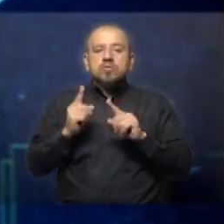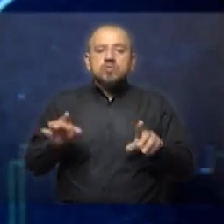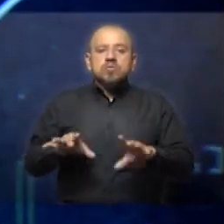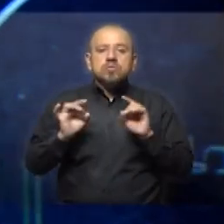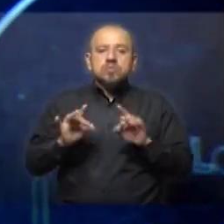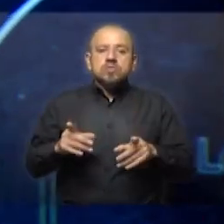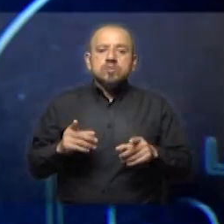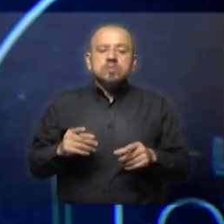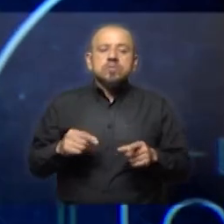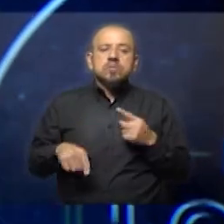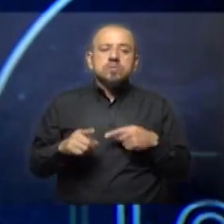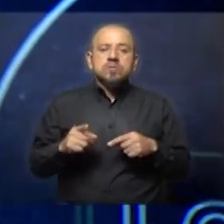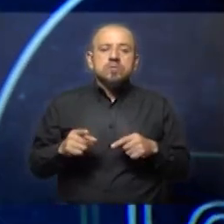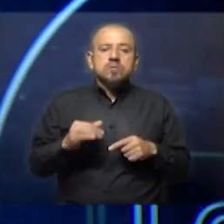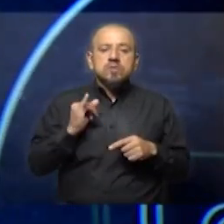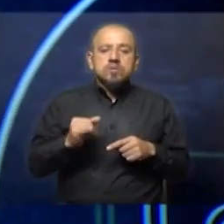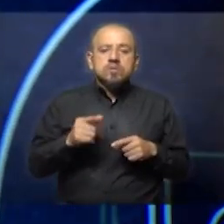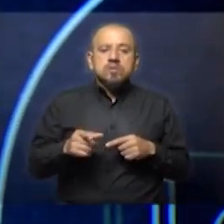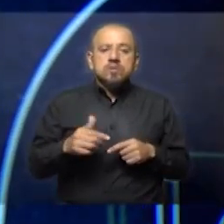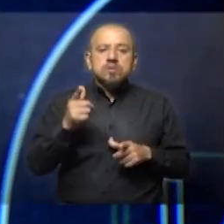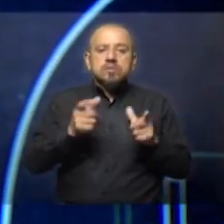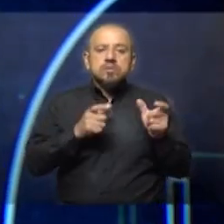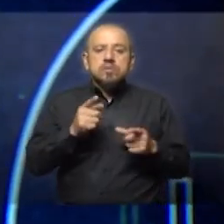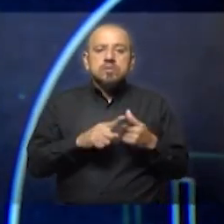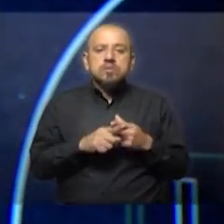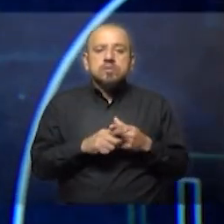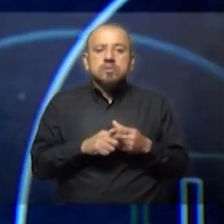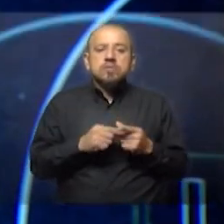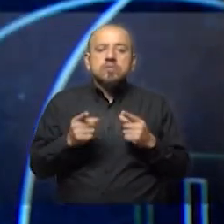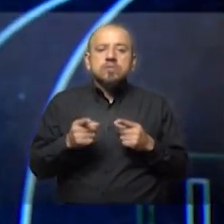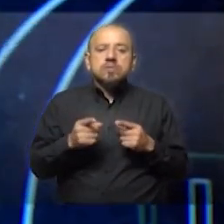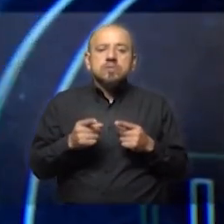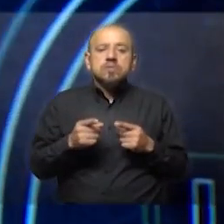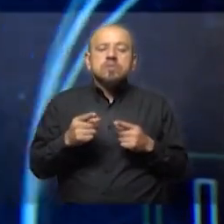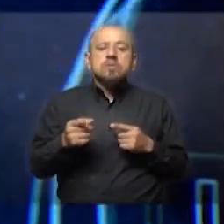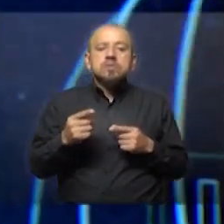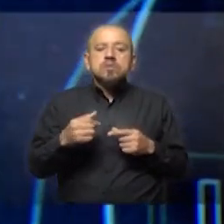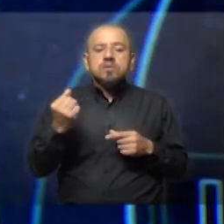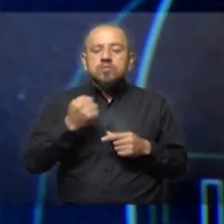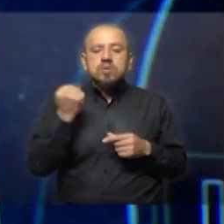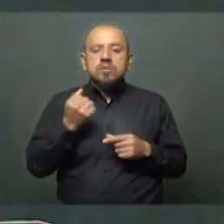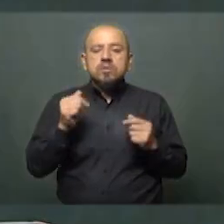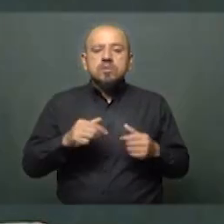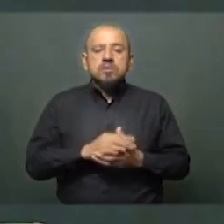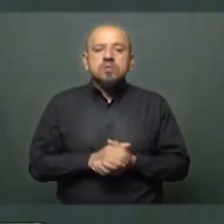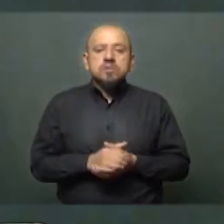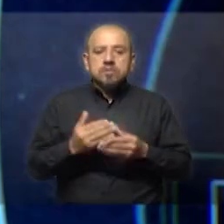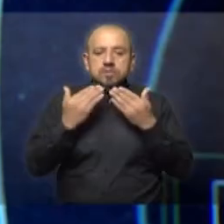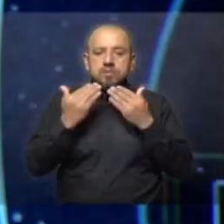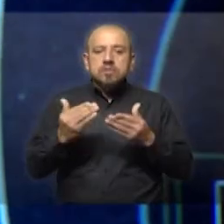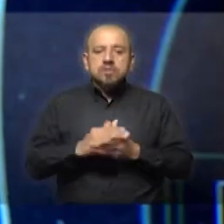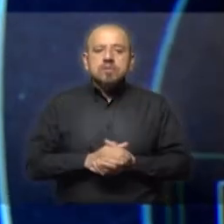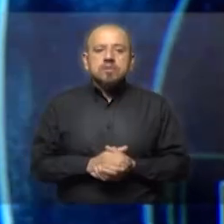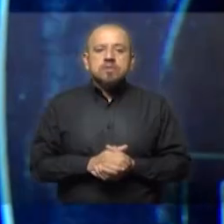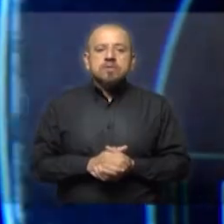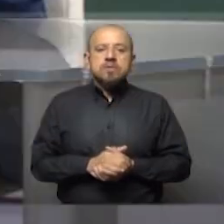desde principios sino de lo que efectivamente pasa entre las personas yendo bien bien vigente para el hoy Ana fácil Muchísimas gracias bueno